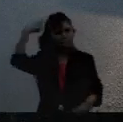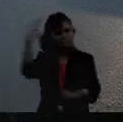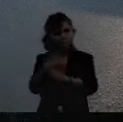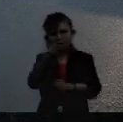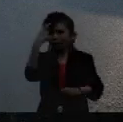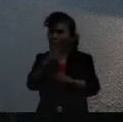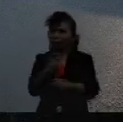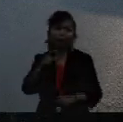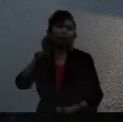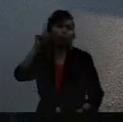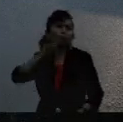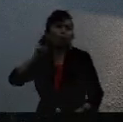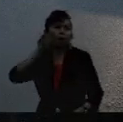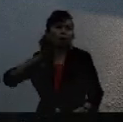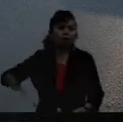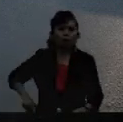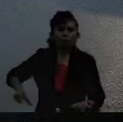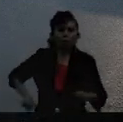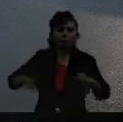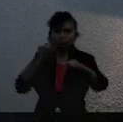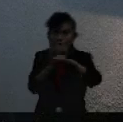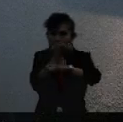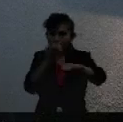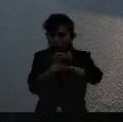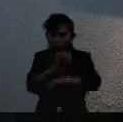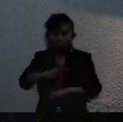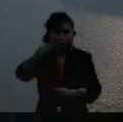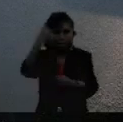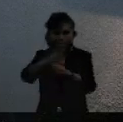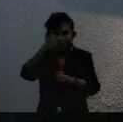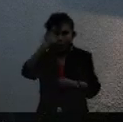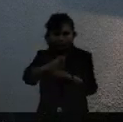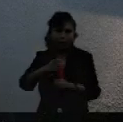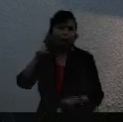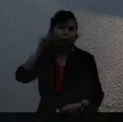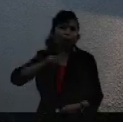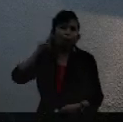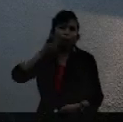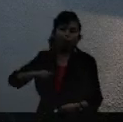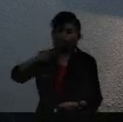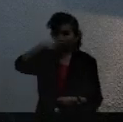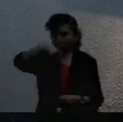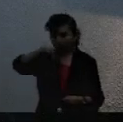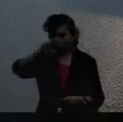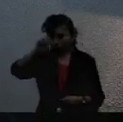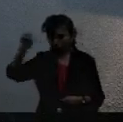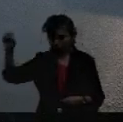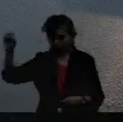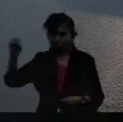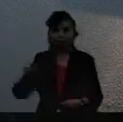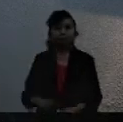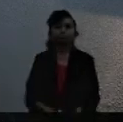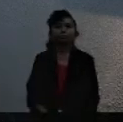gobernadora mujer de este estado la primera mujer gobernadora de Quintana ro